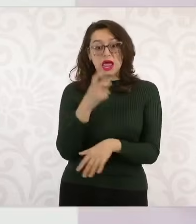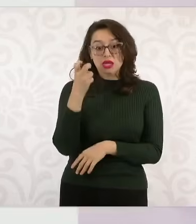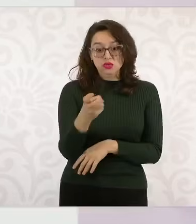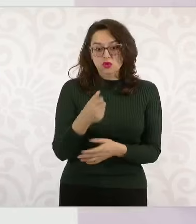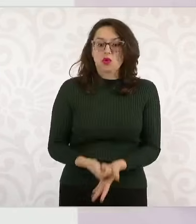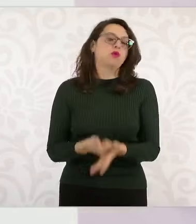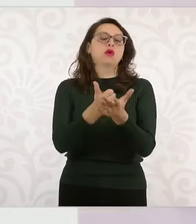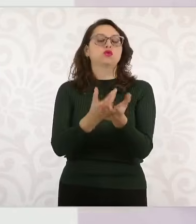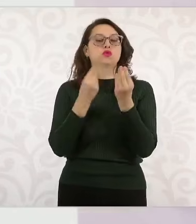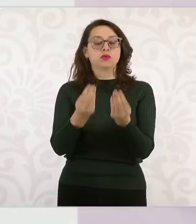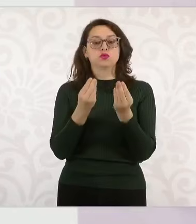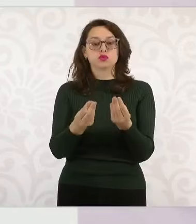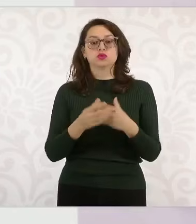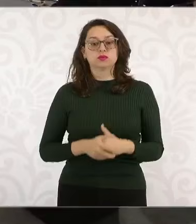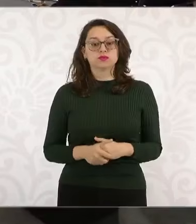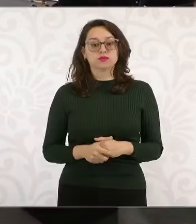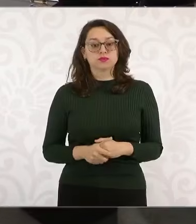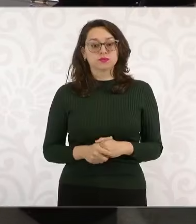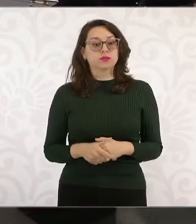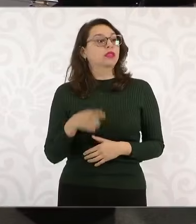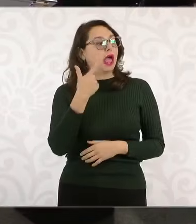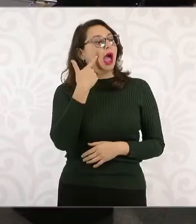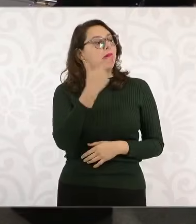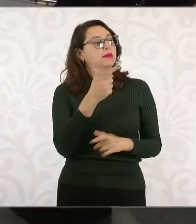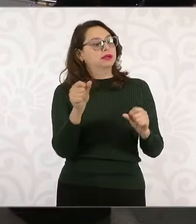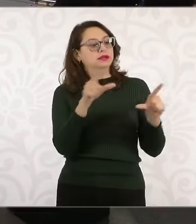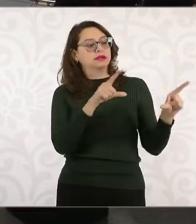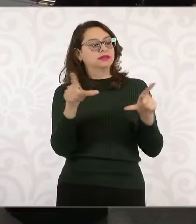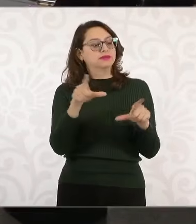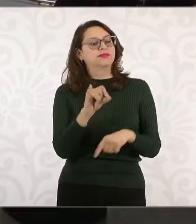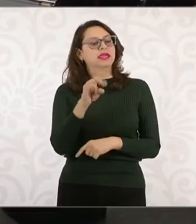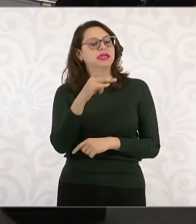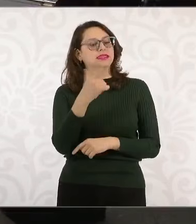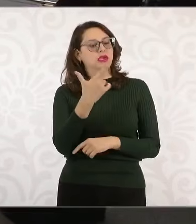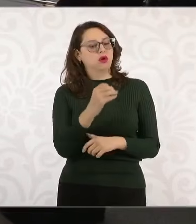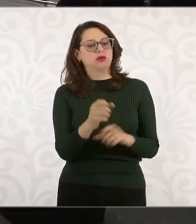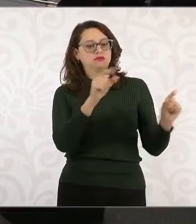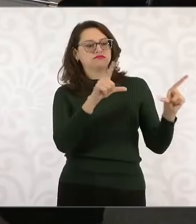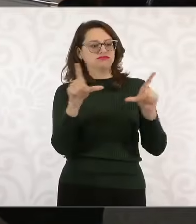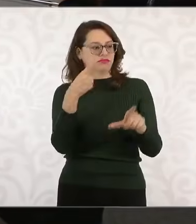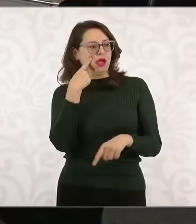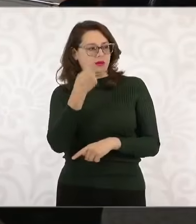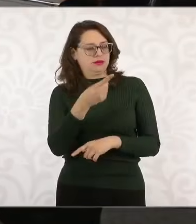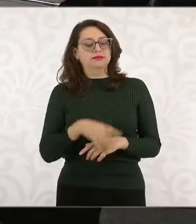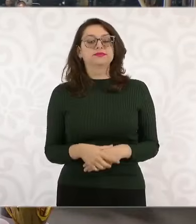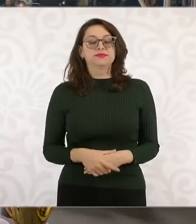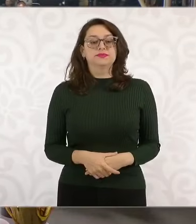ayuda muchísimo. A ver si pones la portada de la encuesta de Reporte Índigo.